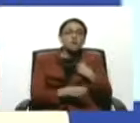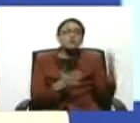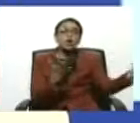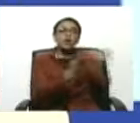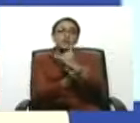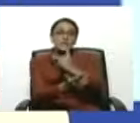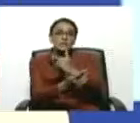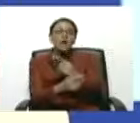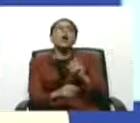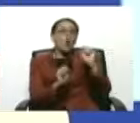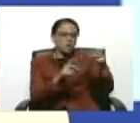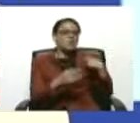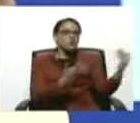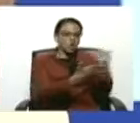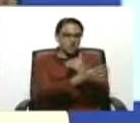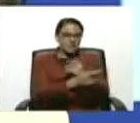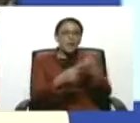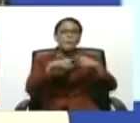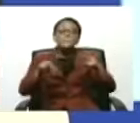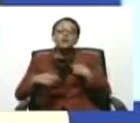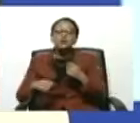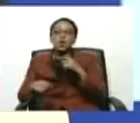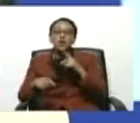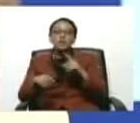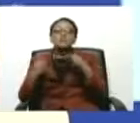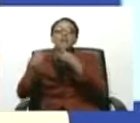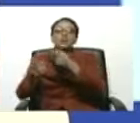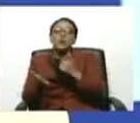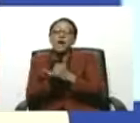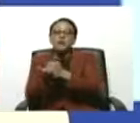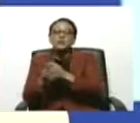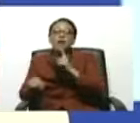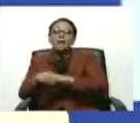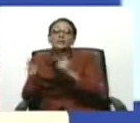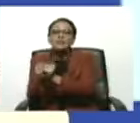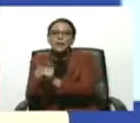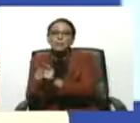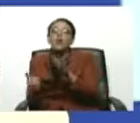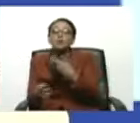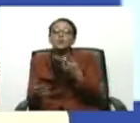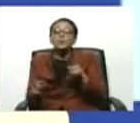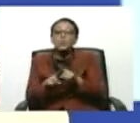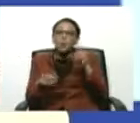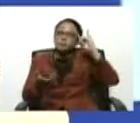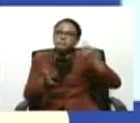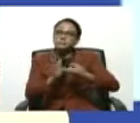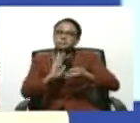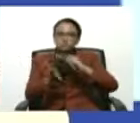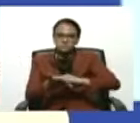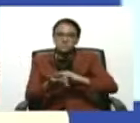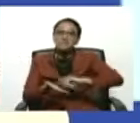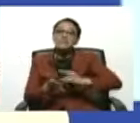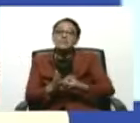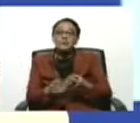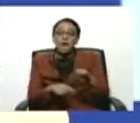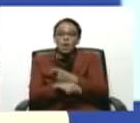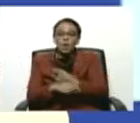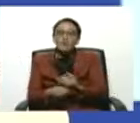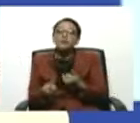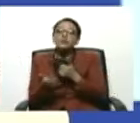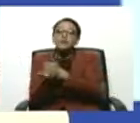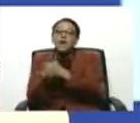particular Entonces tenemos dos caminos uno que tiene que ver con el razonamiento y otro que tiene que ver con el Libre Mercado y